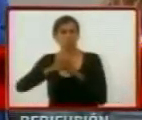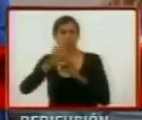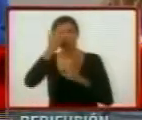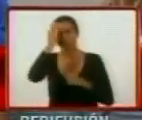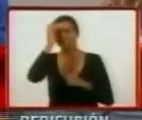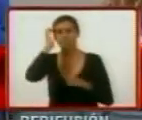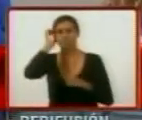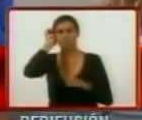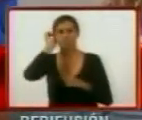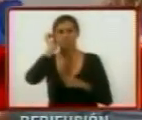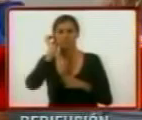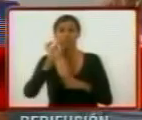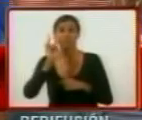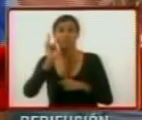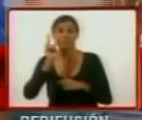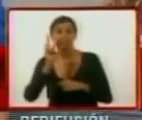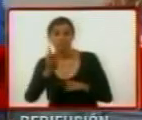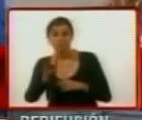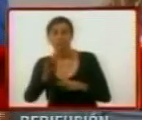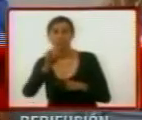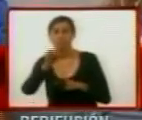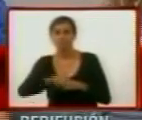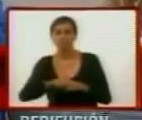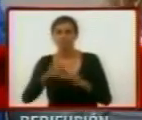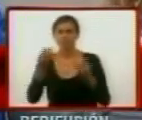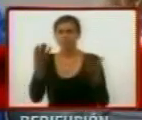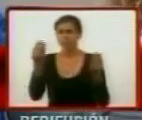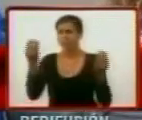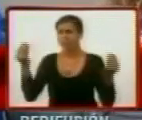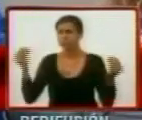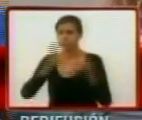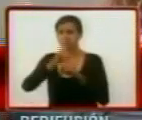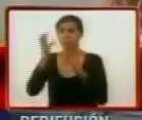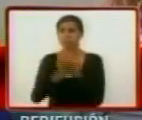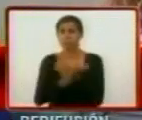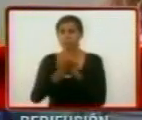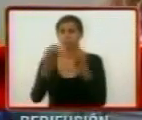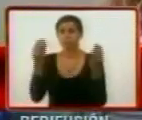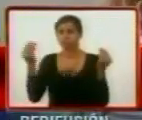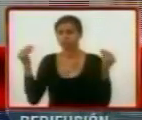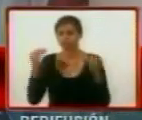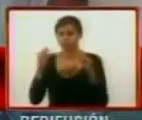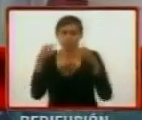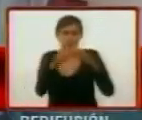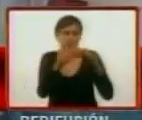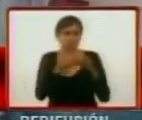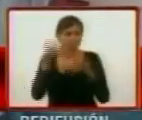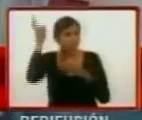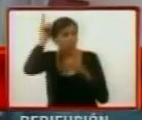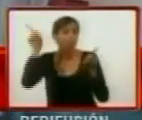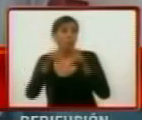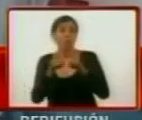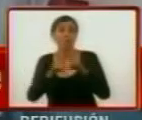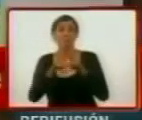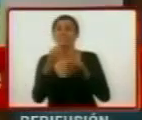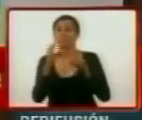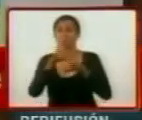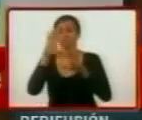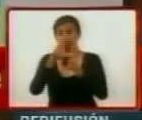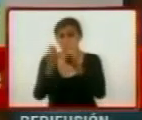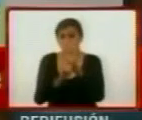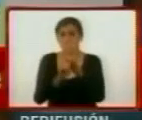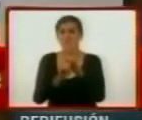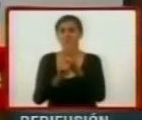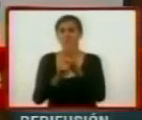patria y visibilizamos lo pluricultural y multiétnico que somos, como lo dice nuestra Constitución. Esperan incluir esta iniciativa